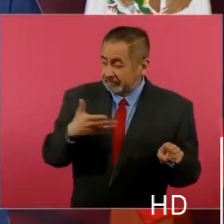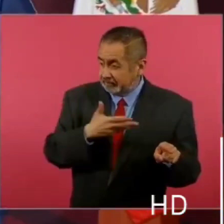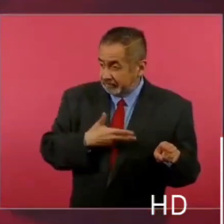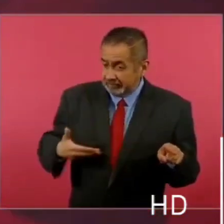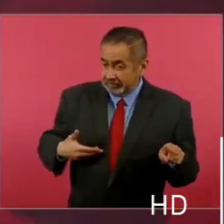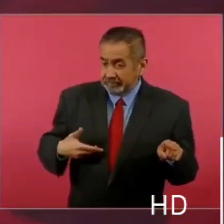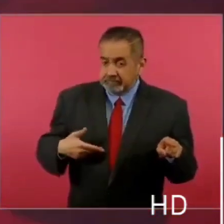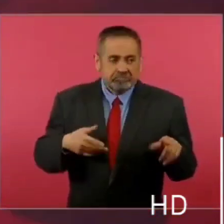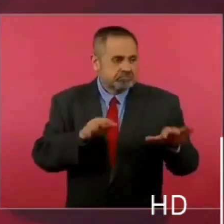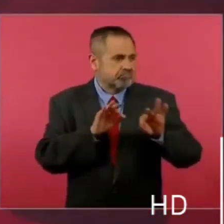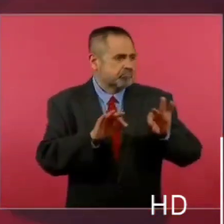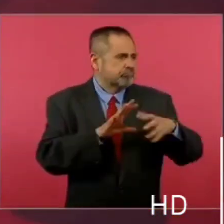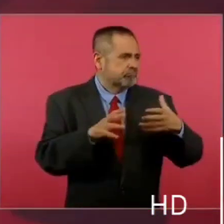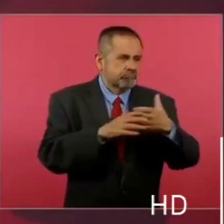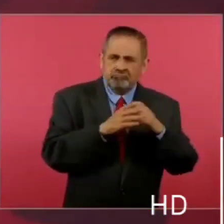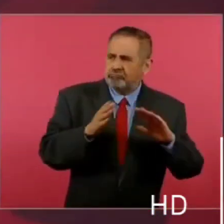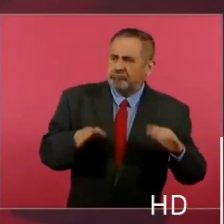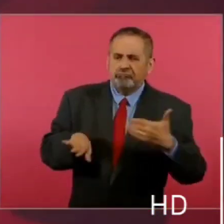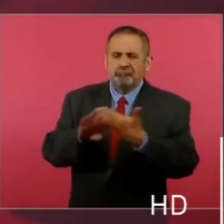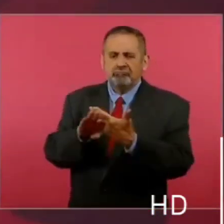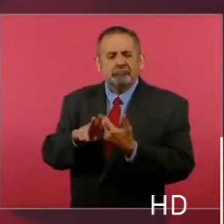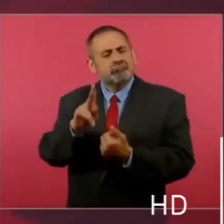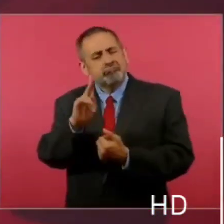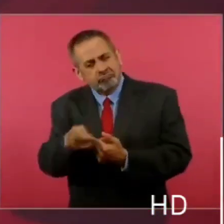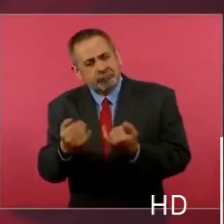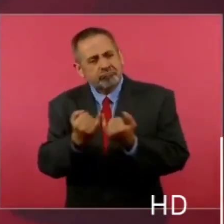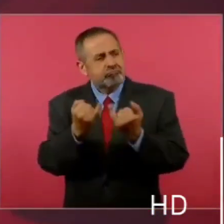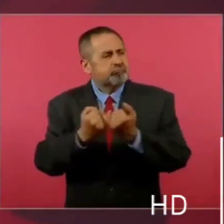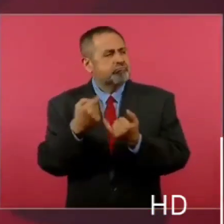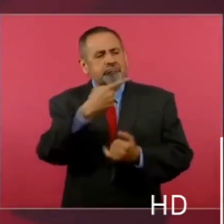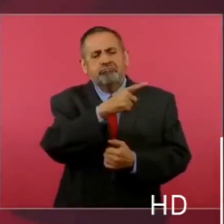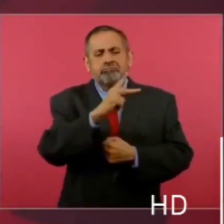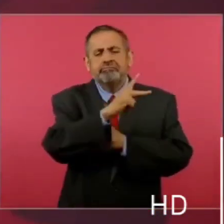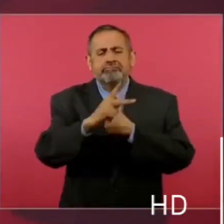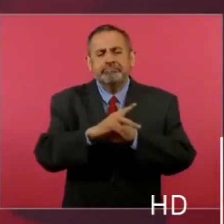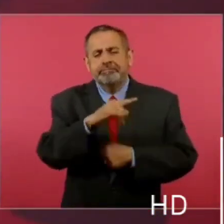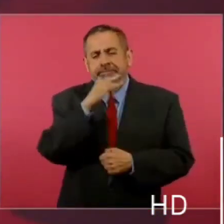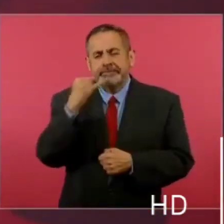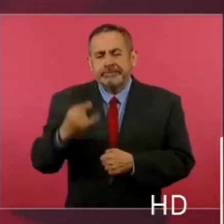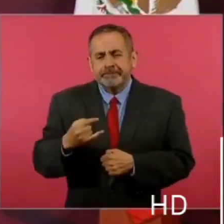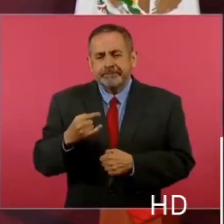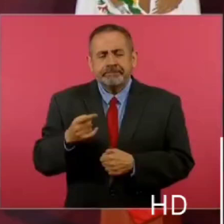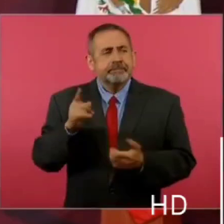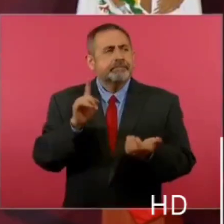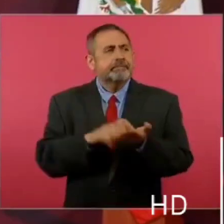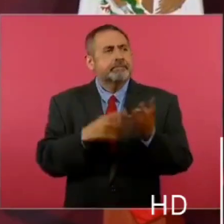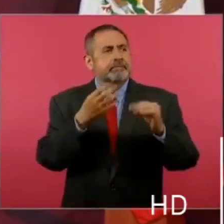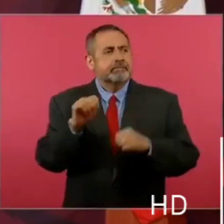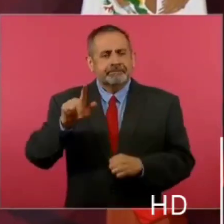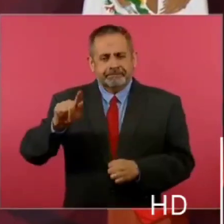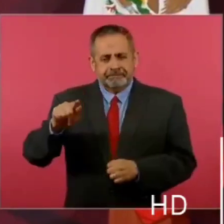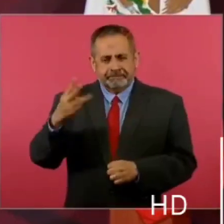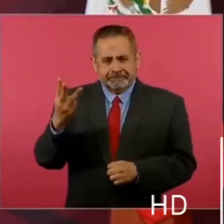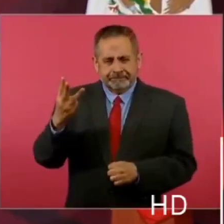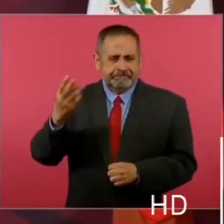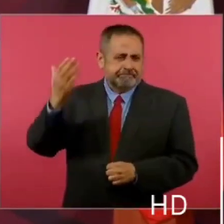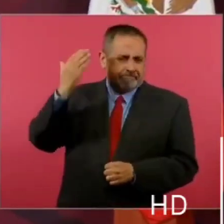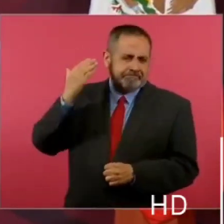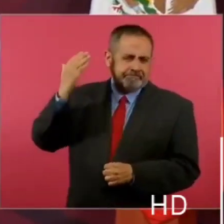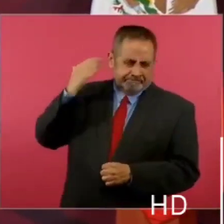golpe en Chile en 1973,